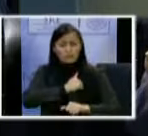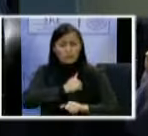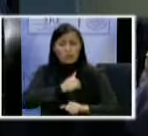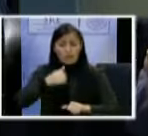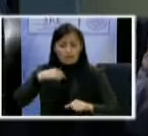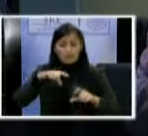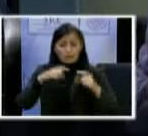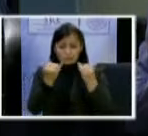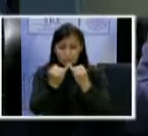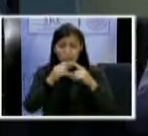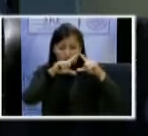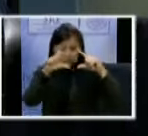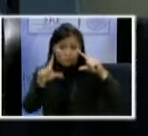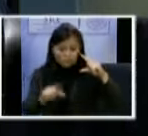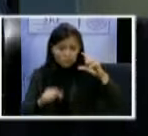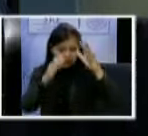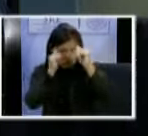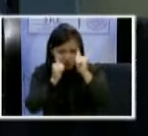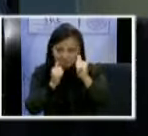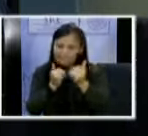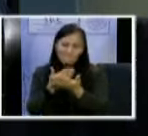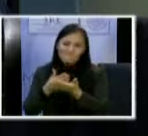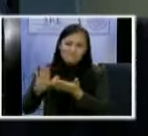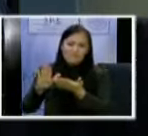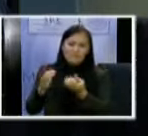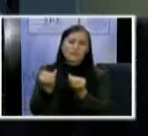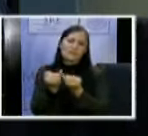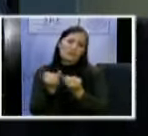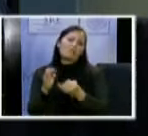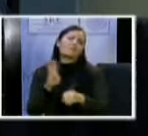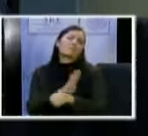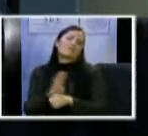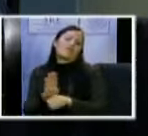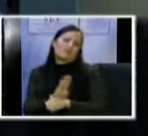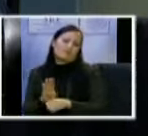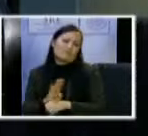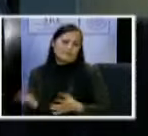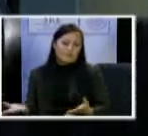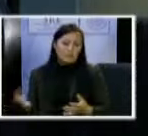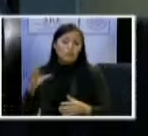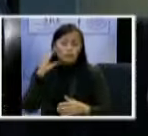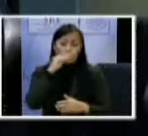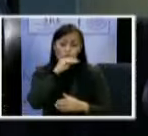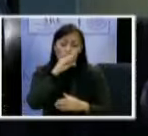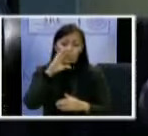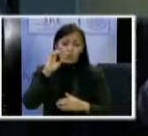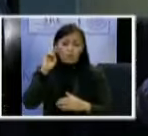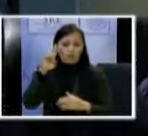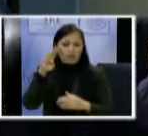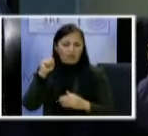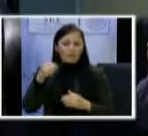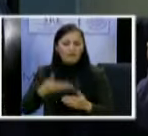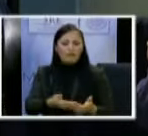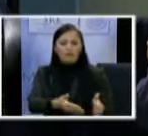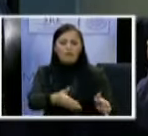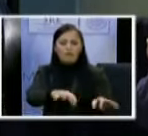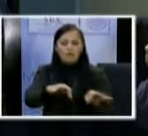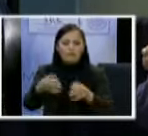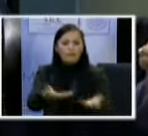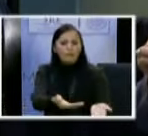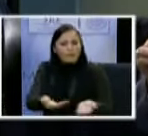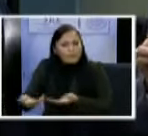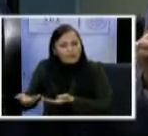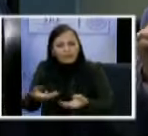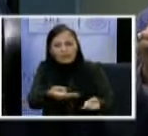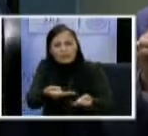con Estados Unidos y Canadá, también por su conveniencia. Cuba va a tratar de quitarnos turistas que